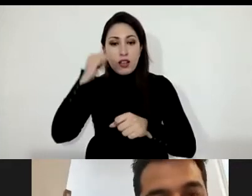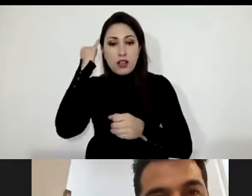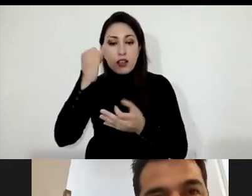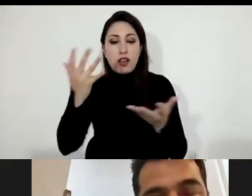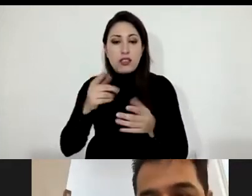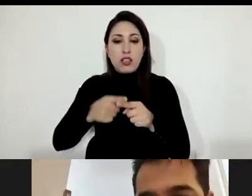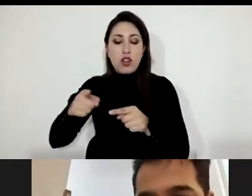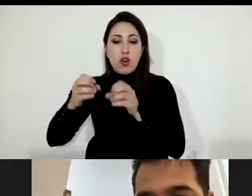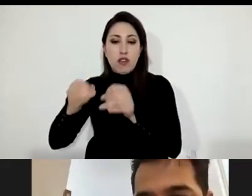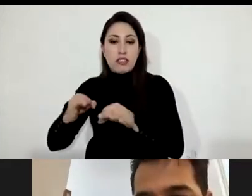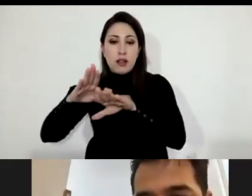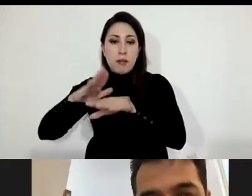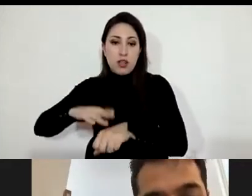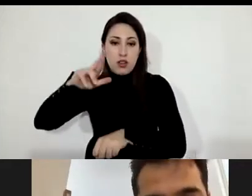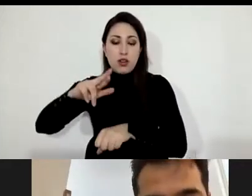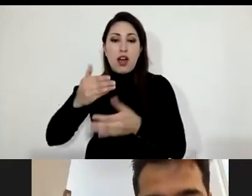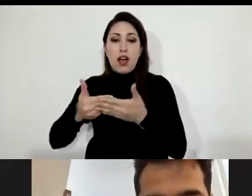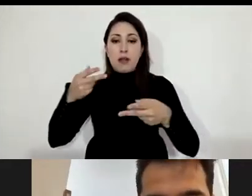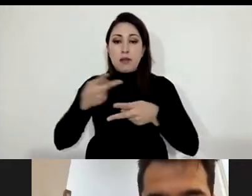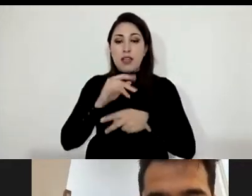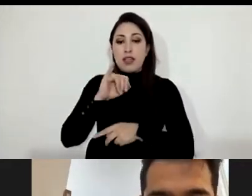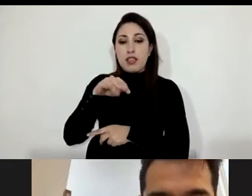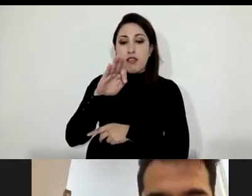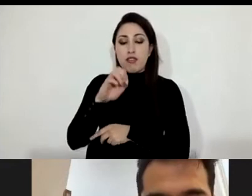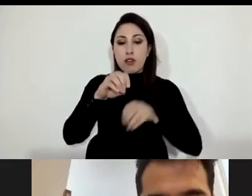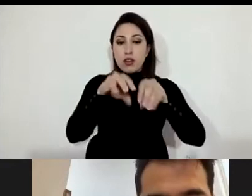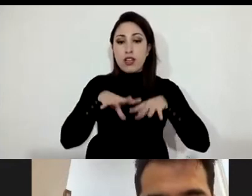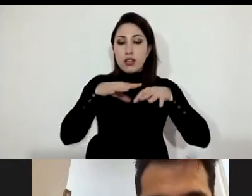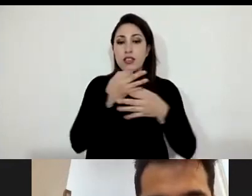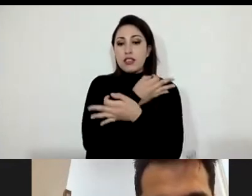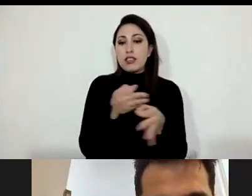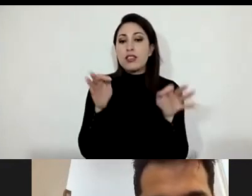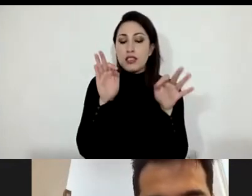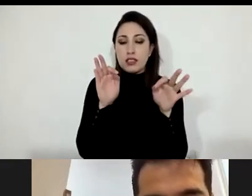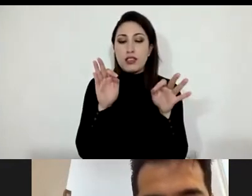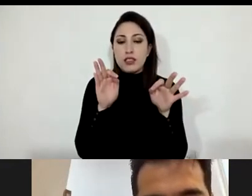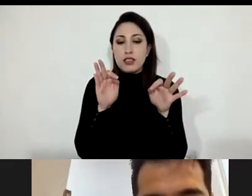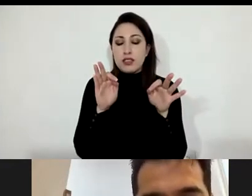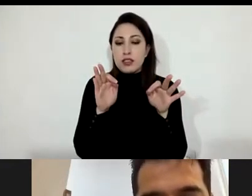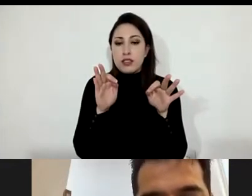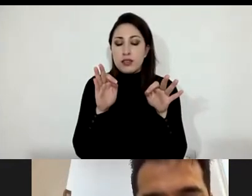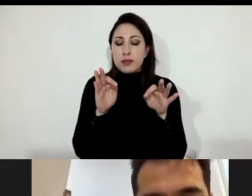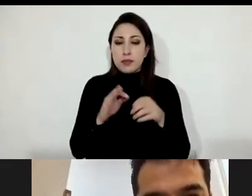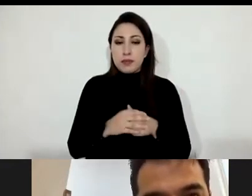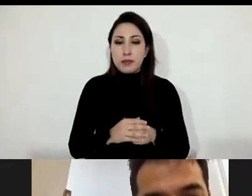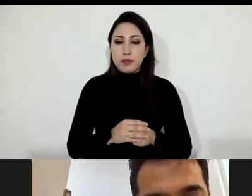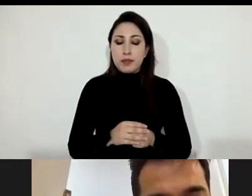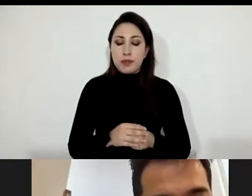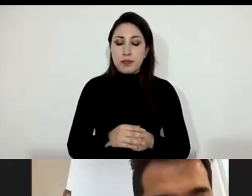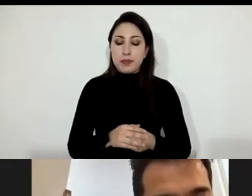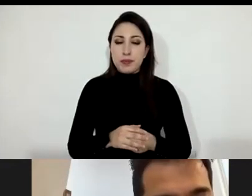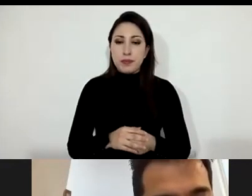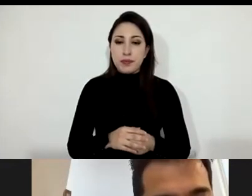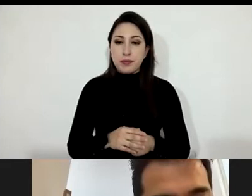en cumplimiento de la resolución emitida por el Pleno del Instituto de Transparencia, Acceso a la Información Pública, Protección de Datos Personales